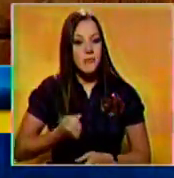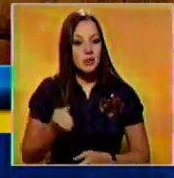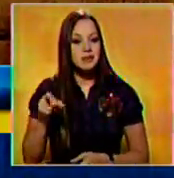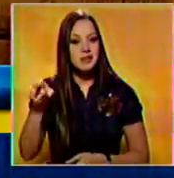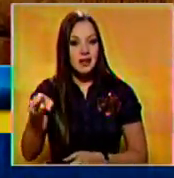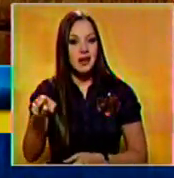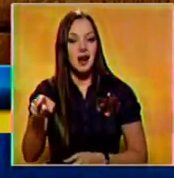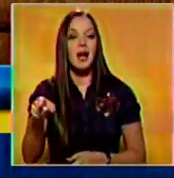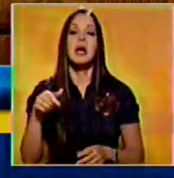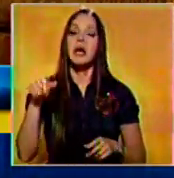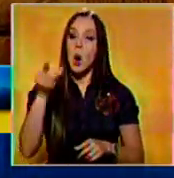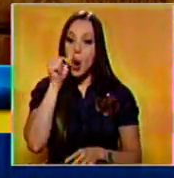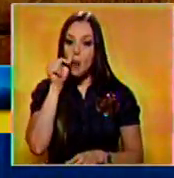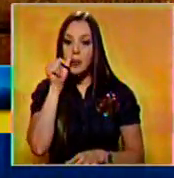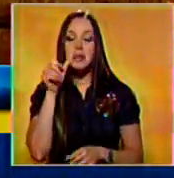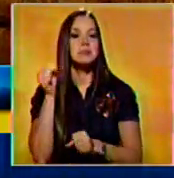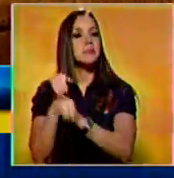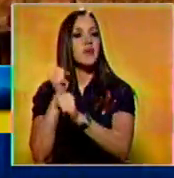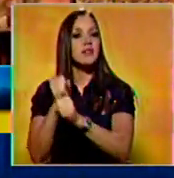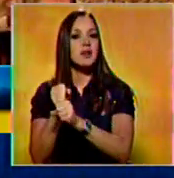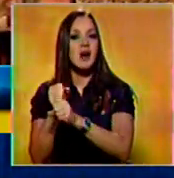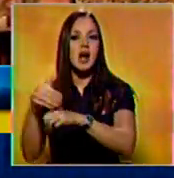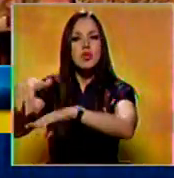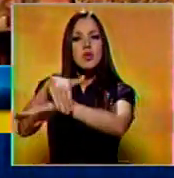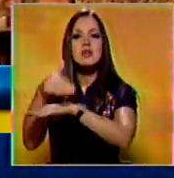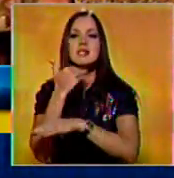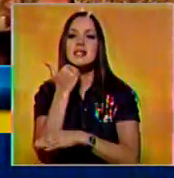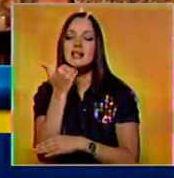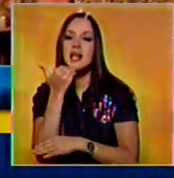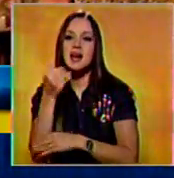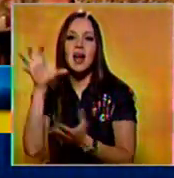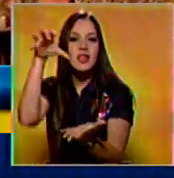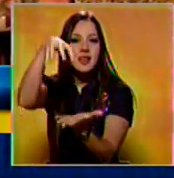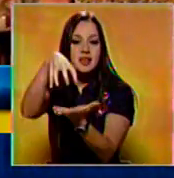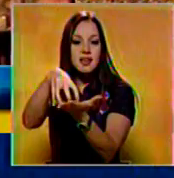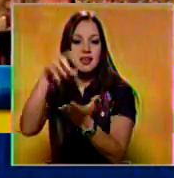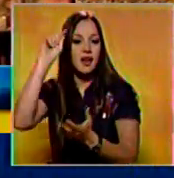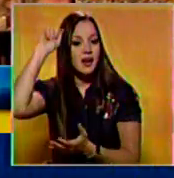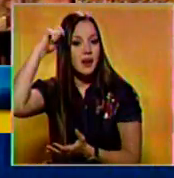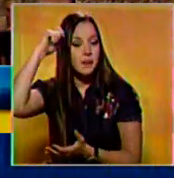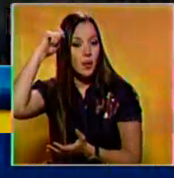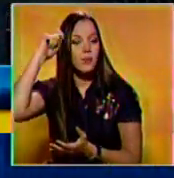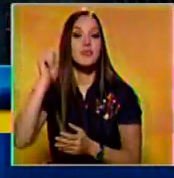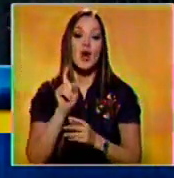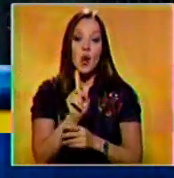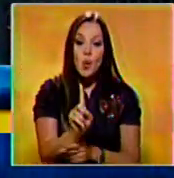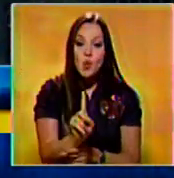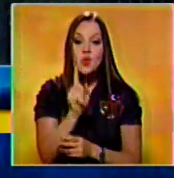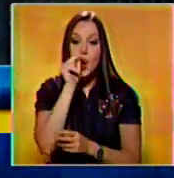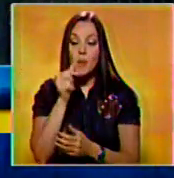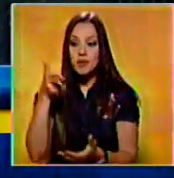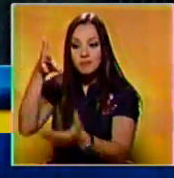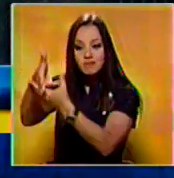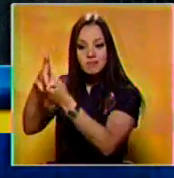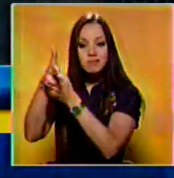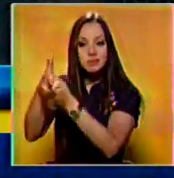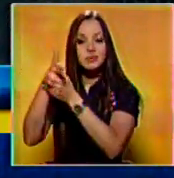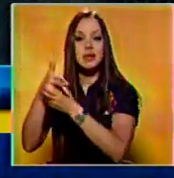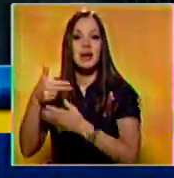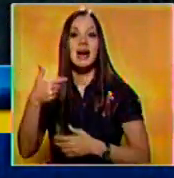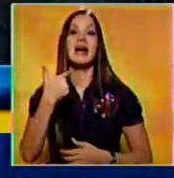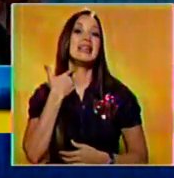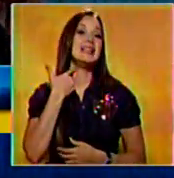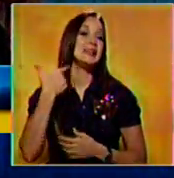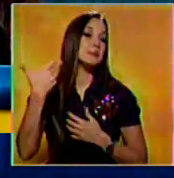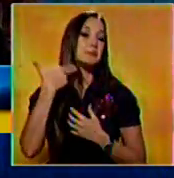Romero, quien se encontraba de servicio en las adyacencias del mercado de Quinta Crespo. Uno de los hombres hirió al uniformado con un tiro en el